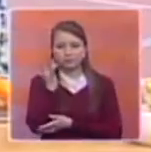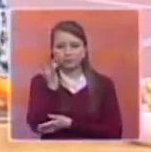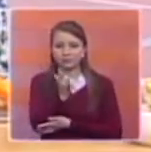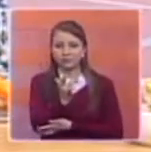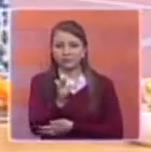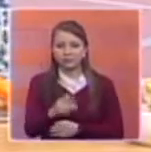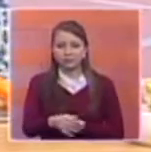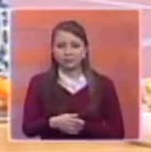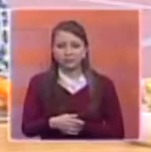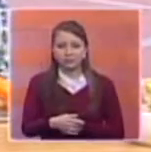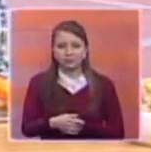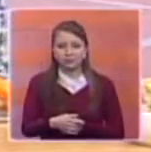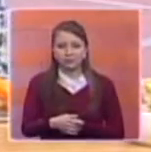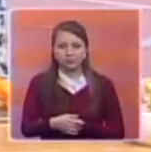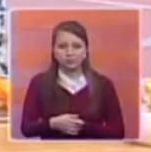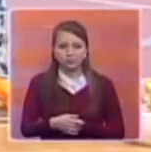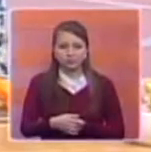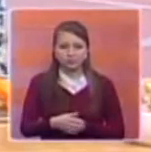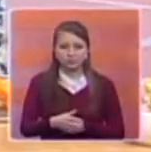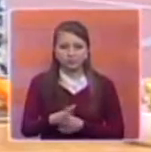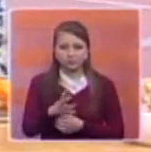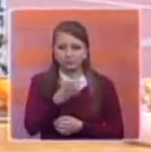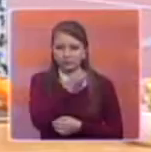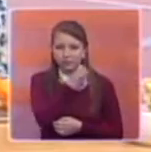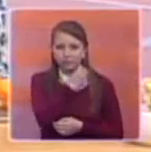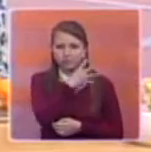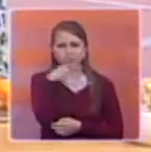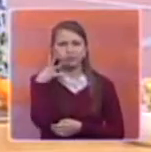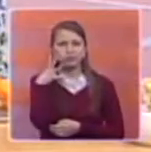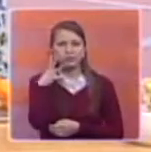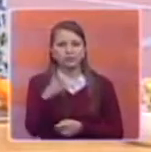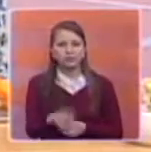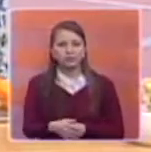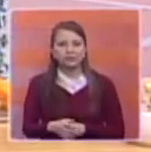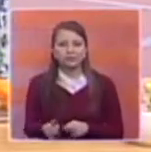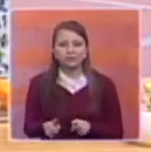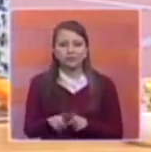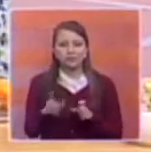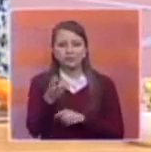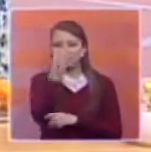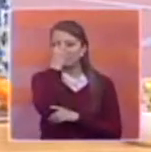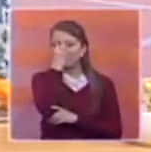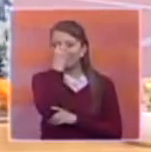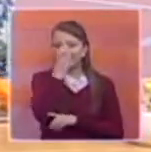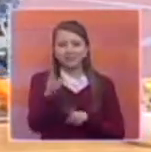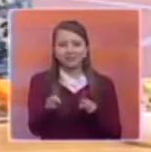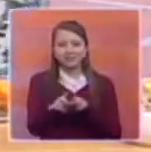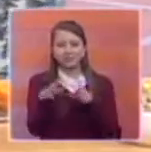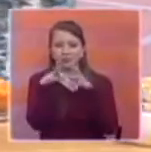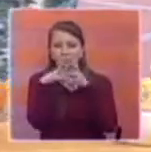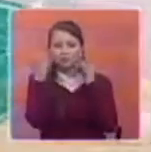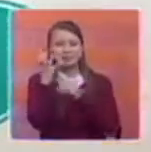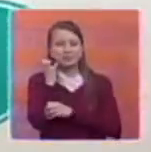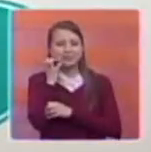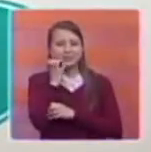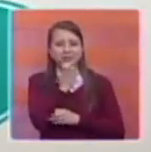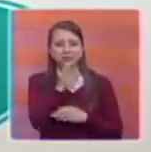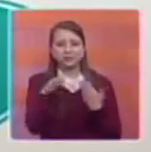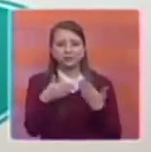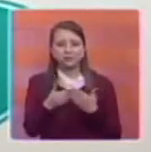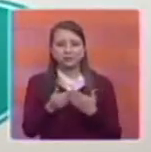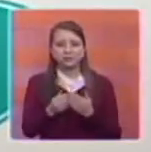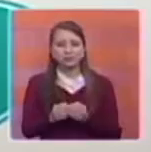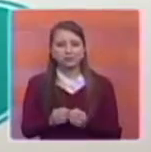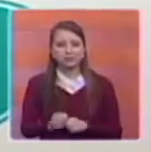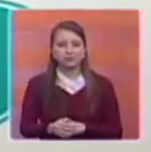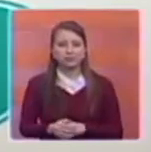ají, y yo parecía así, un payaso, con todo esto rojo. Casi, aparte